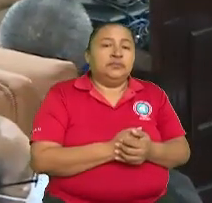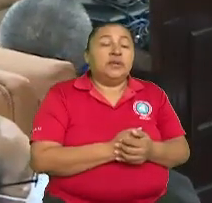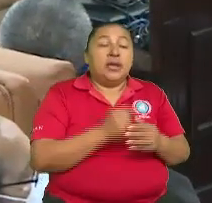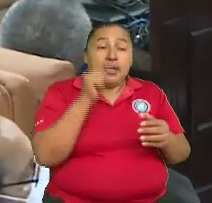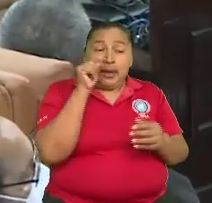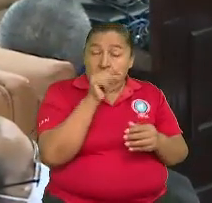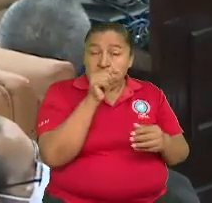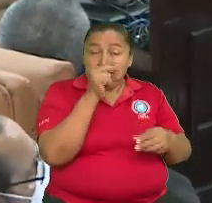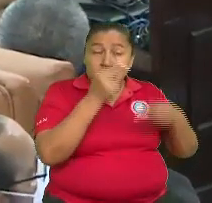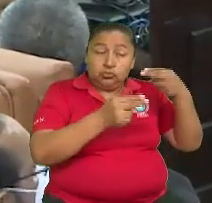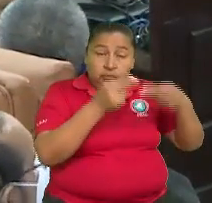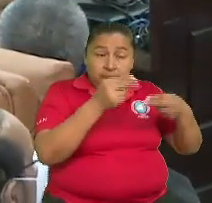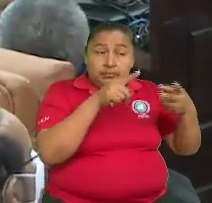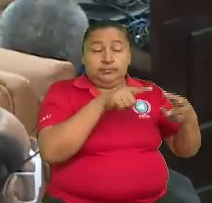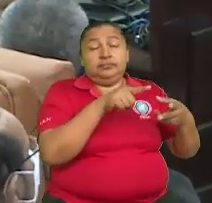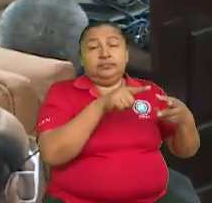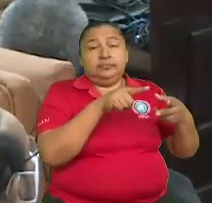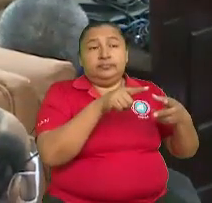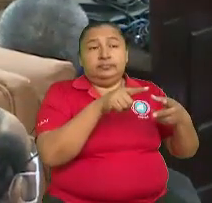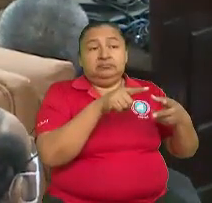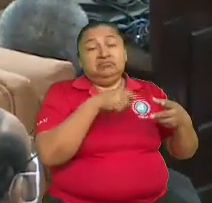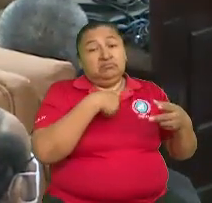que honestamente,